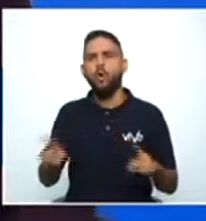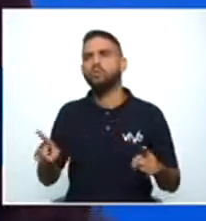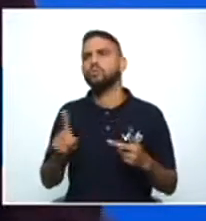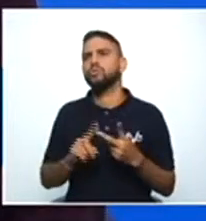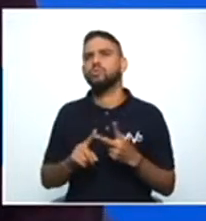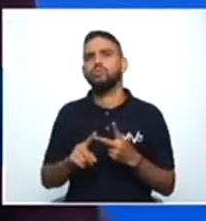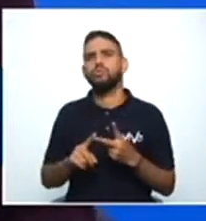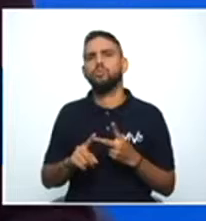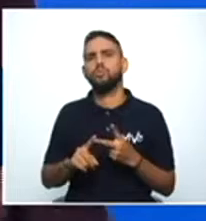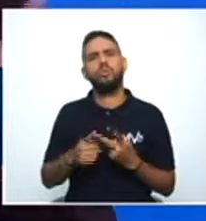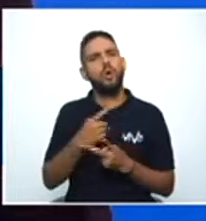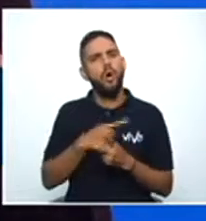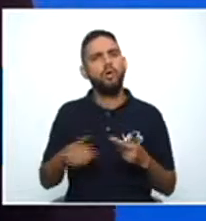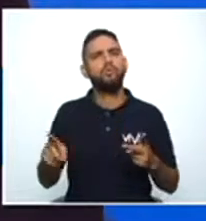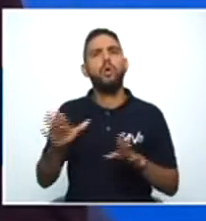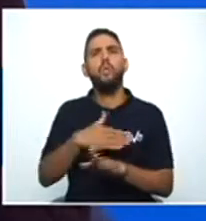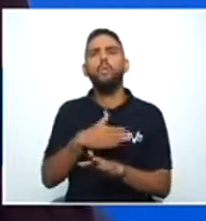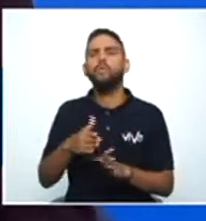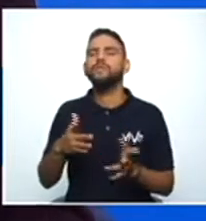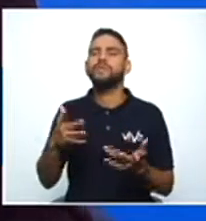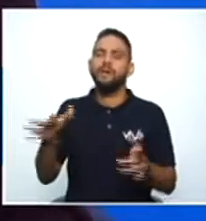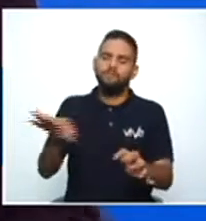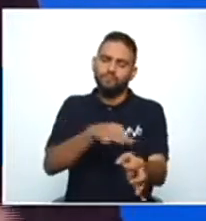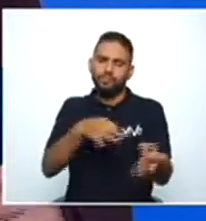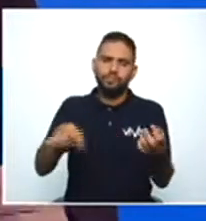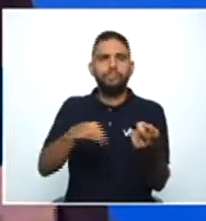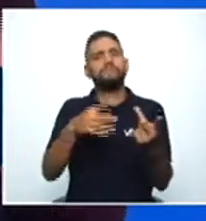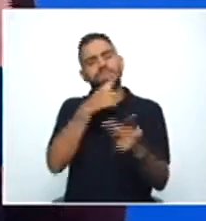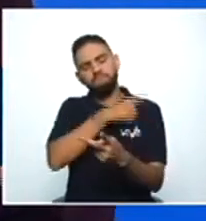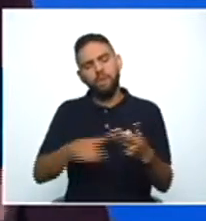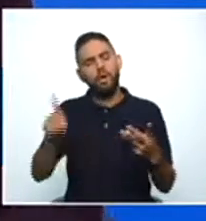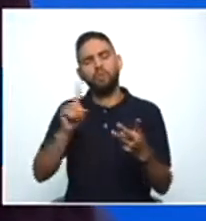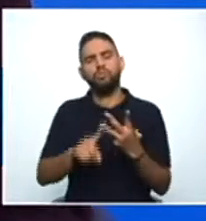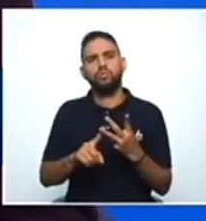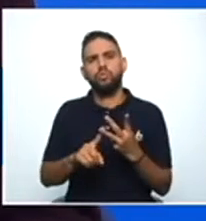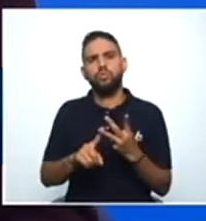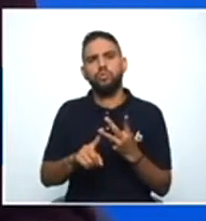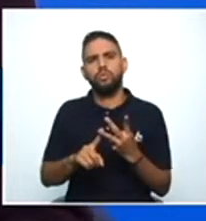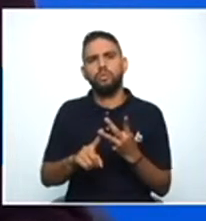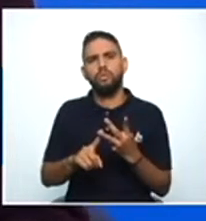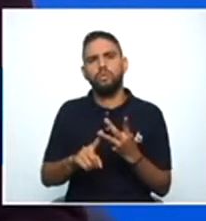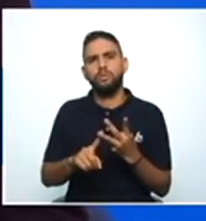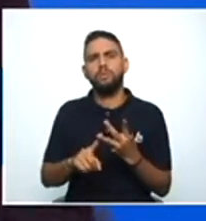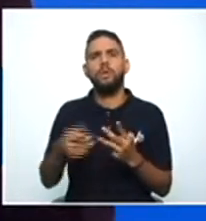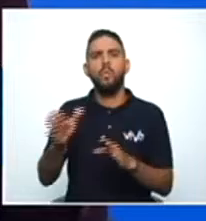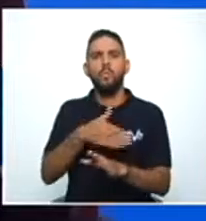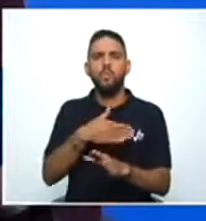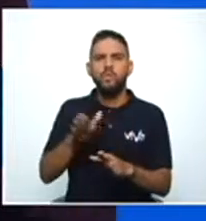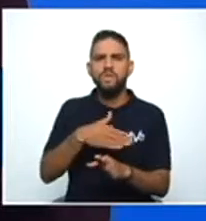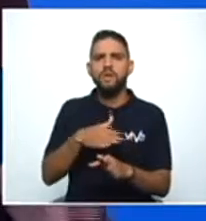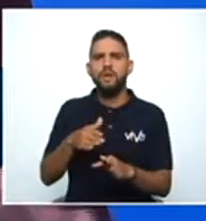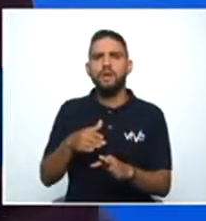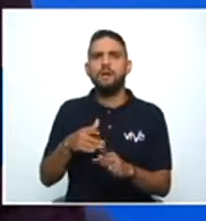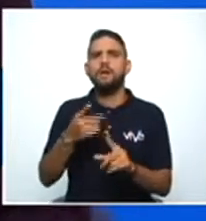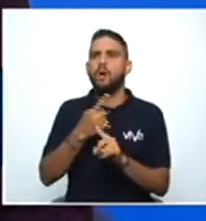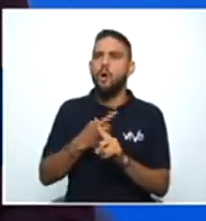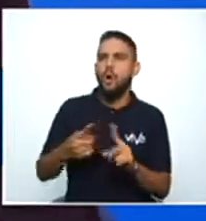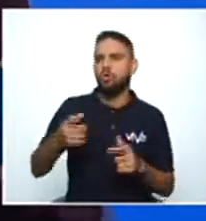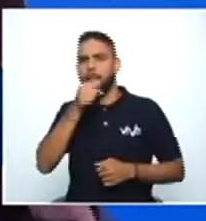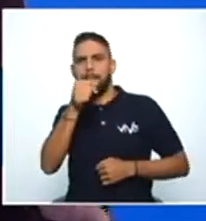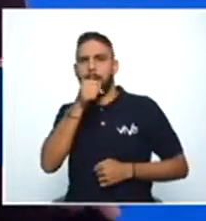vinculadas con lo que es la música instrumental y el jazz hablamos de un 6 por ciento de obras vinculadas con lo que es la trova